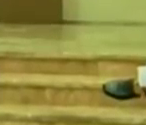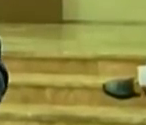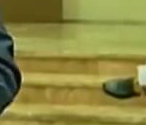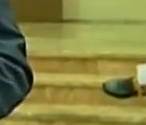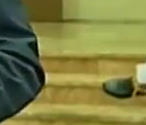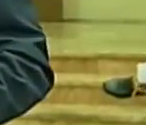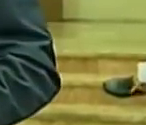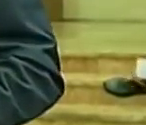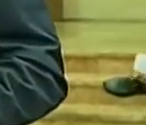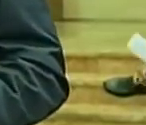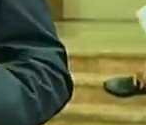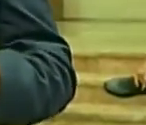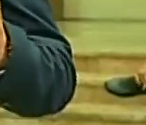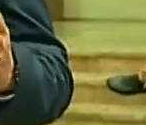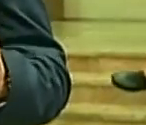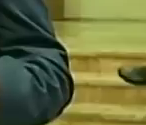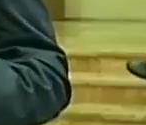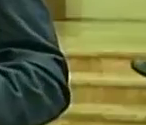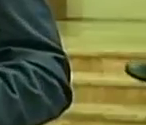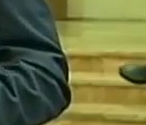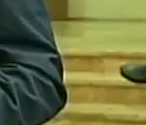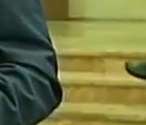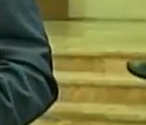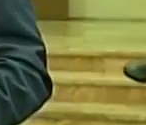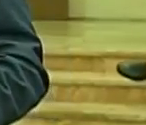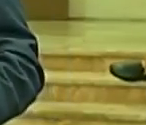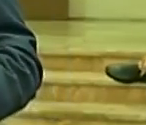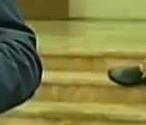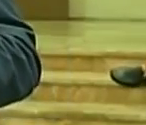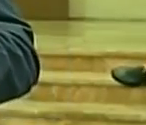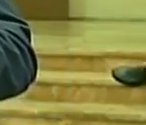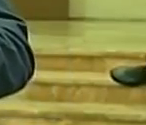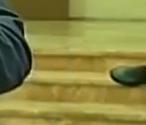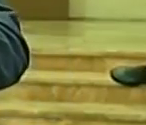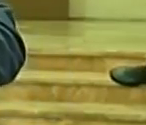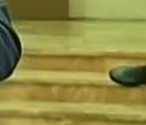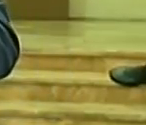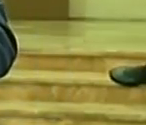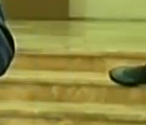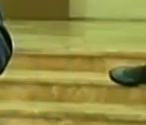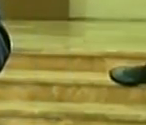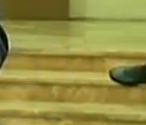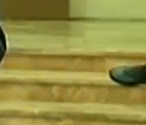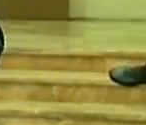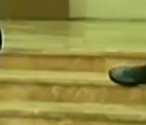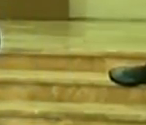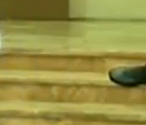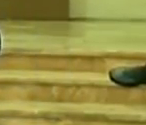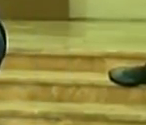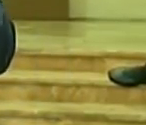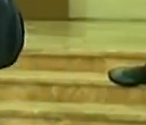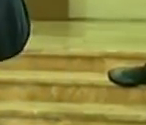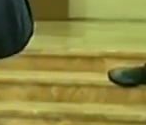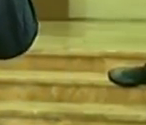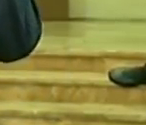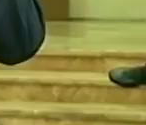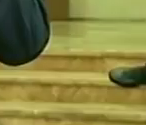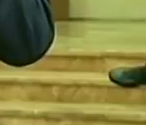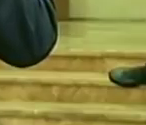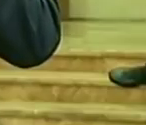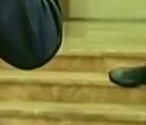permitido de manera contundente poder articular con las políticas que emanan del gobierno nacional que lidera el presidente Nicolás